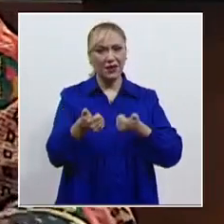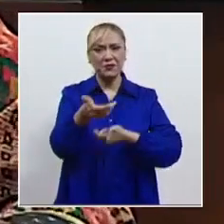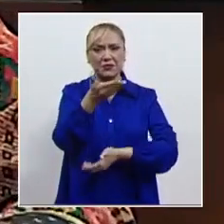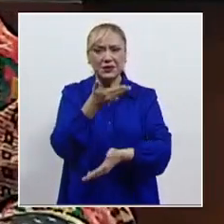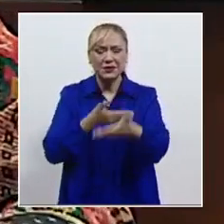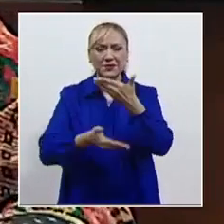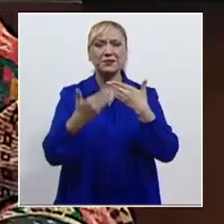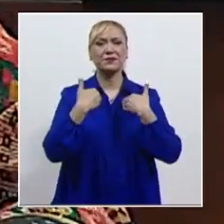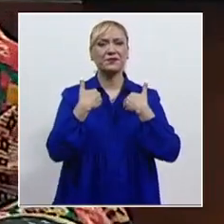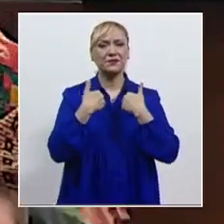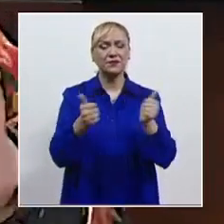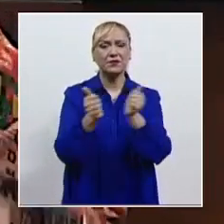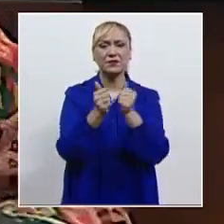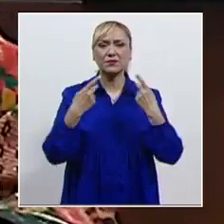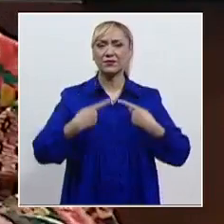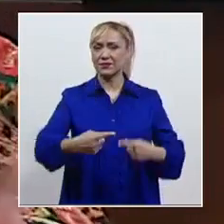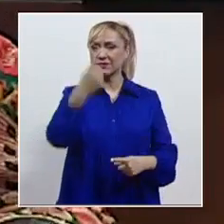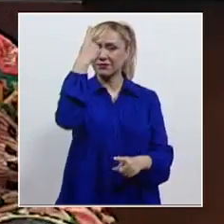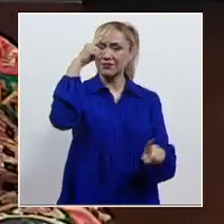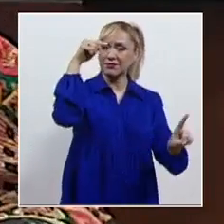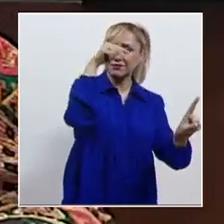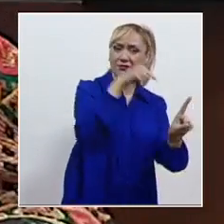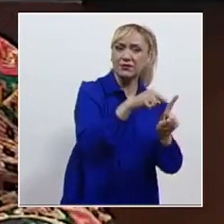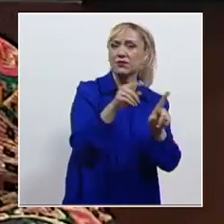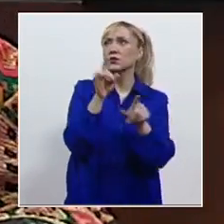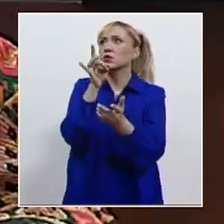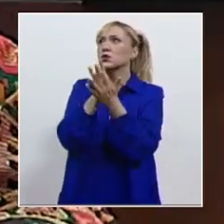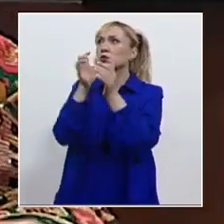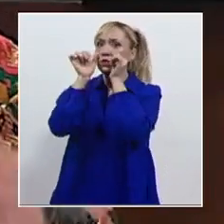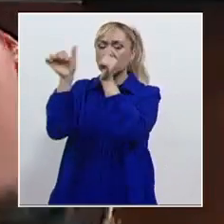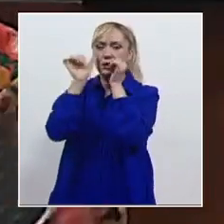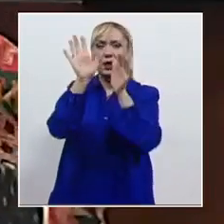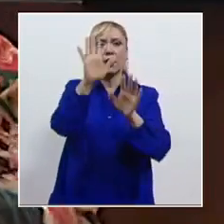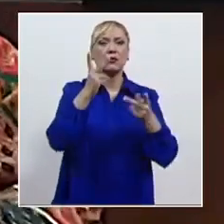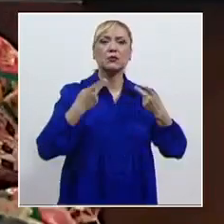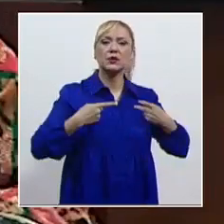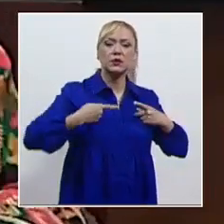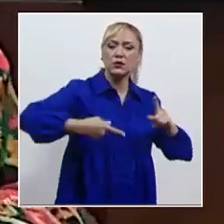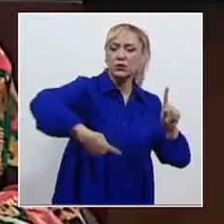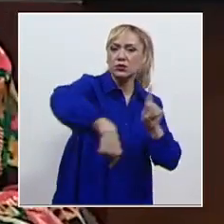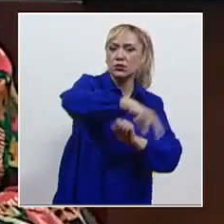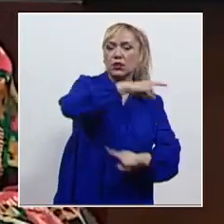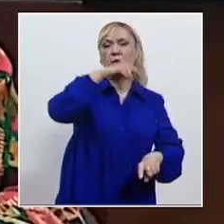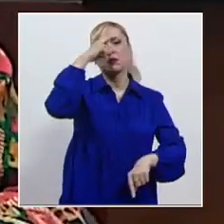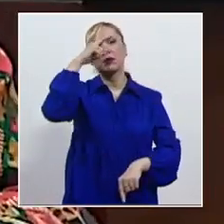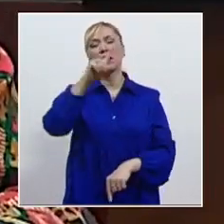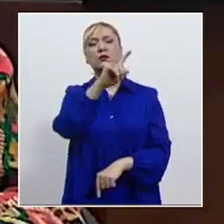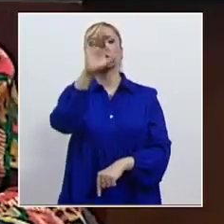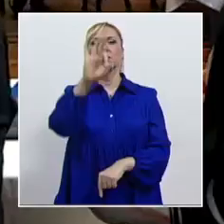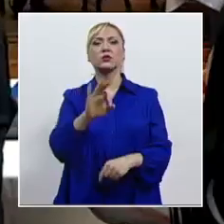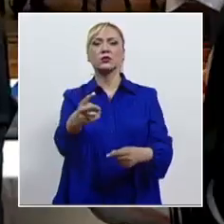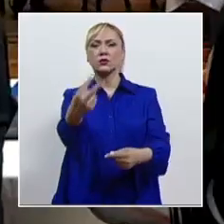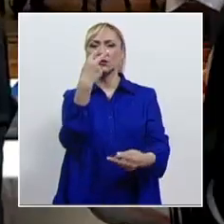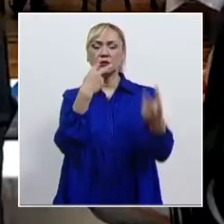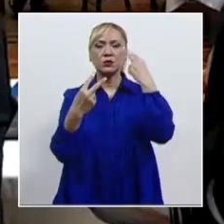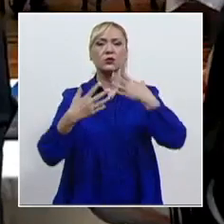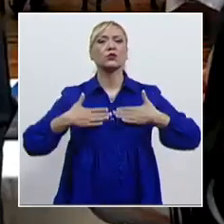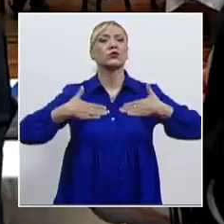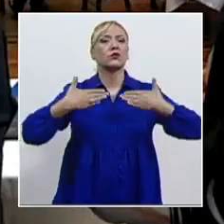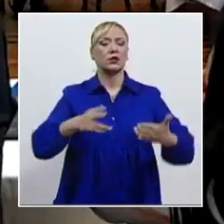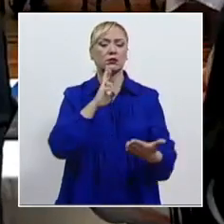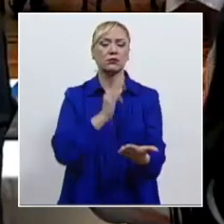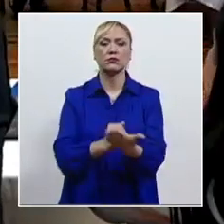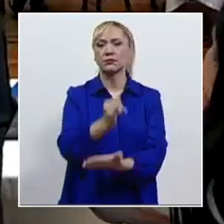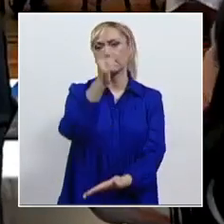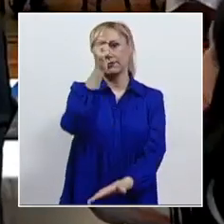los justiciables, porque solo así vamos a lograr legitimarnos en nuestras decisiones.